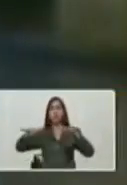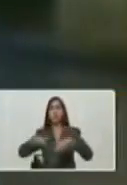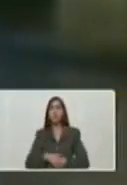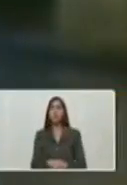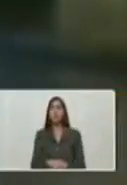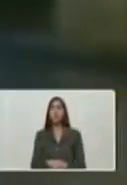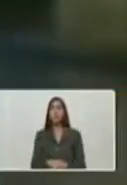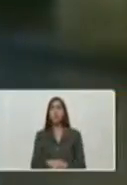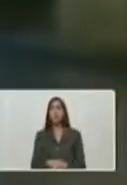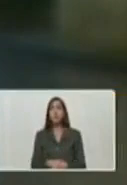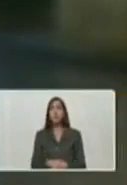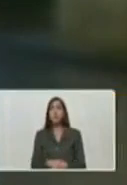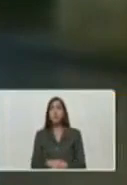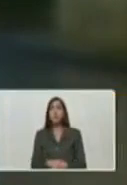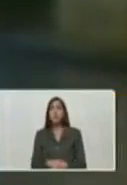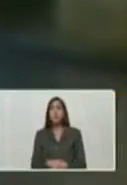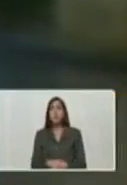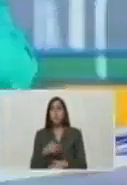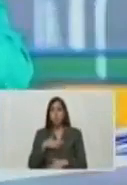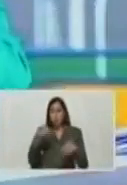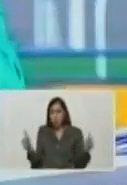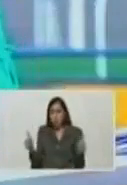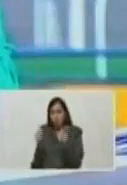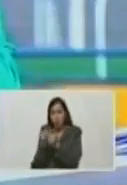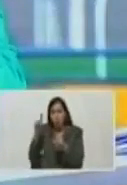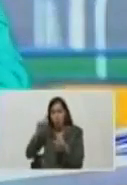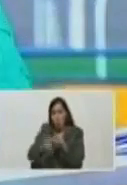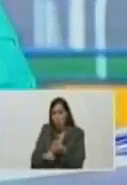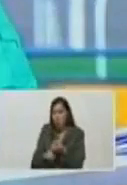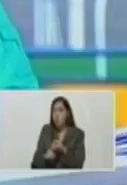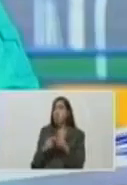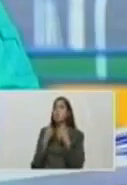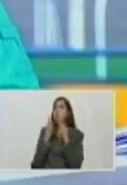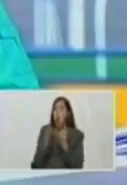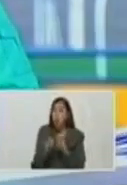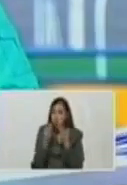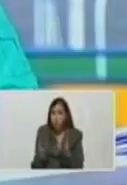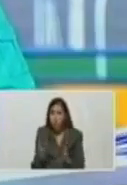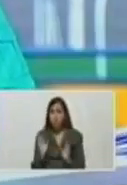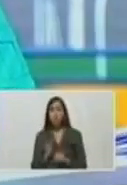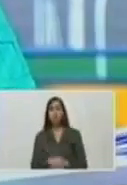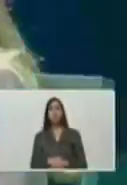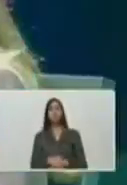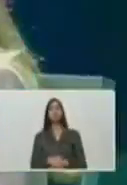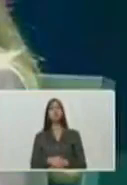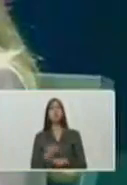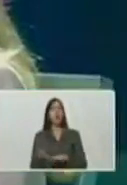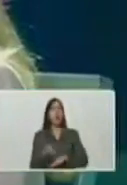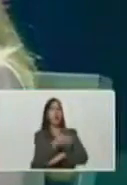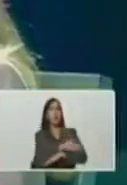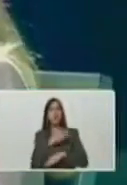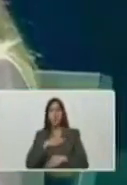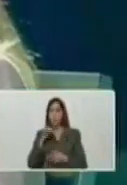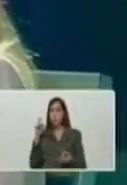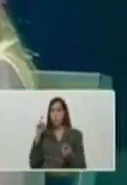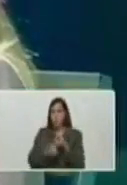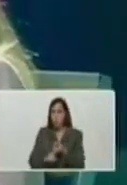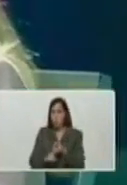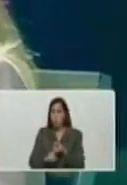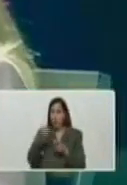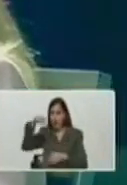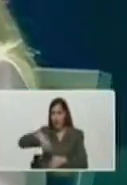En estos días íbamos Silvia y yo, te voy a contar esto, íbamos Silvia y yo por